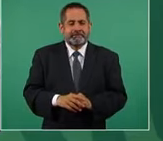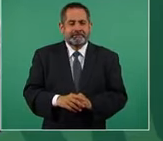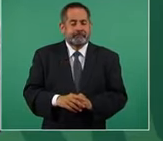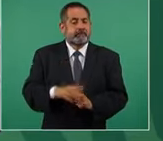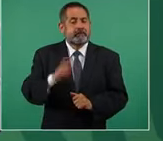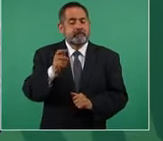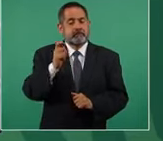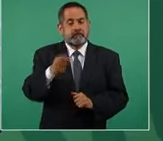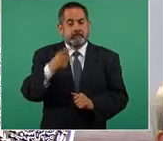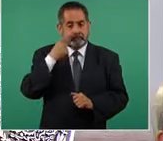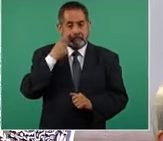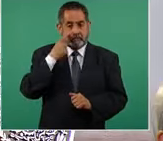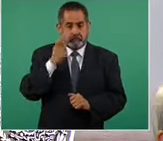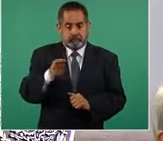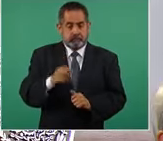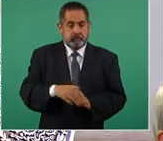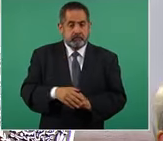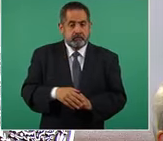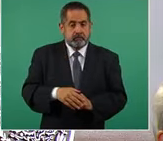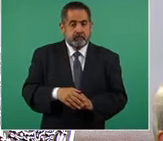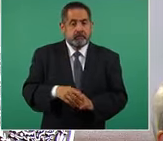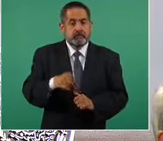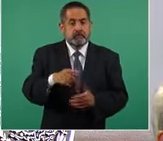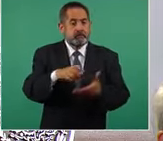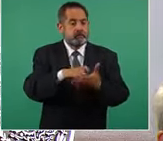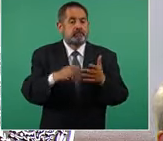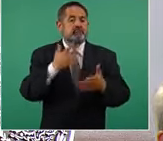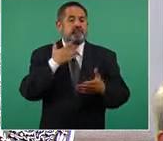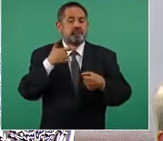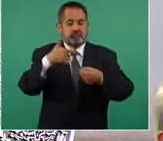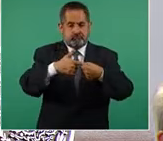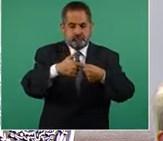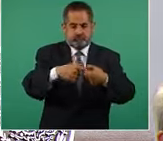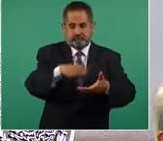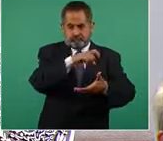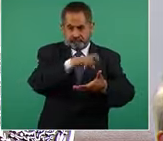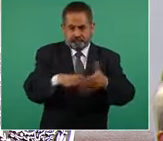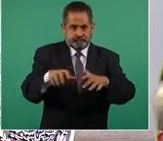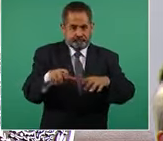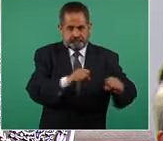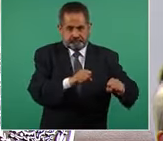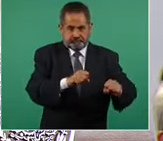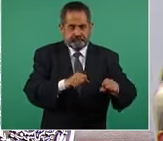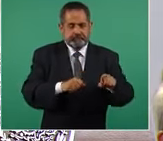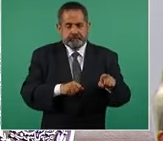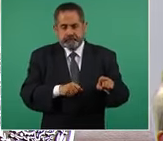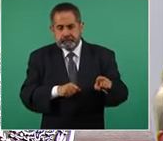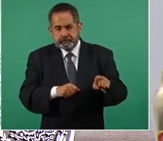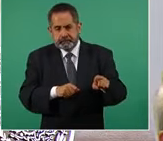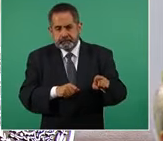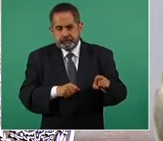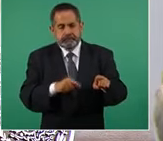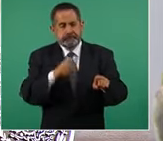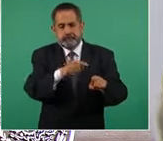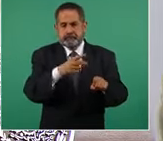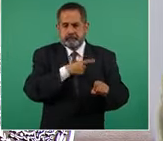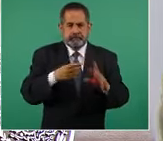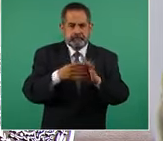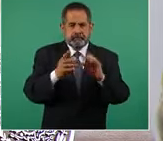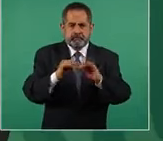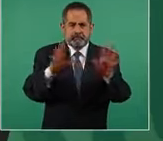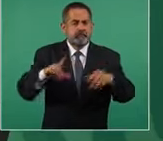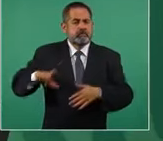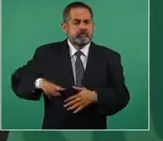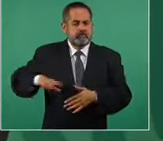lo de la compra de las gasolinas, eso lo tiene que aclarar el gobierno